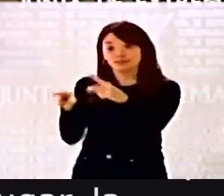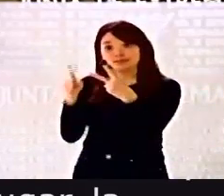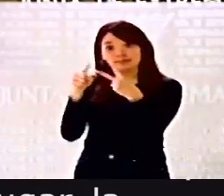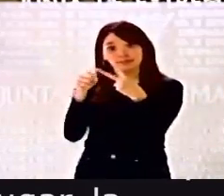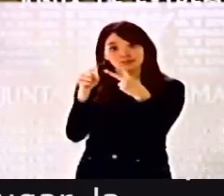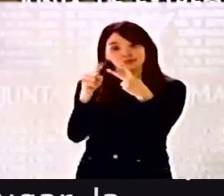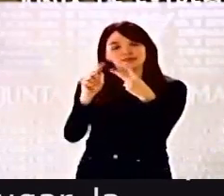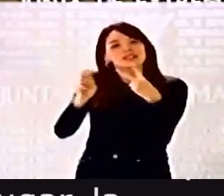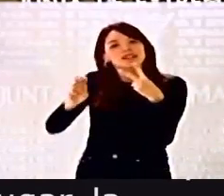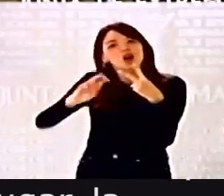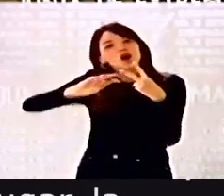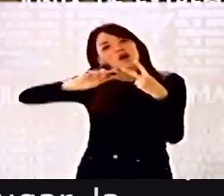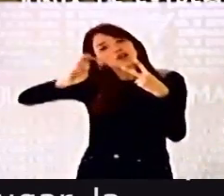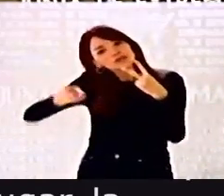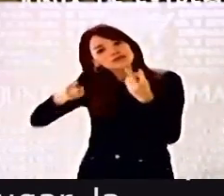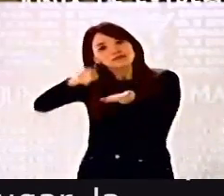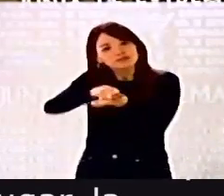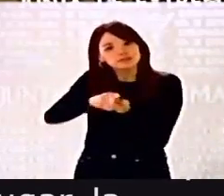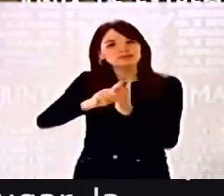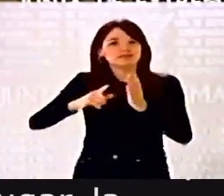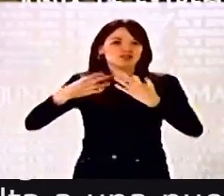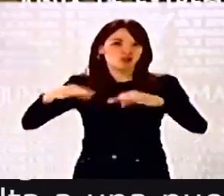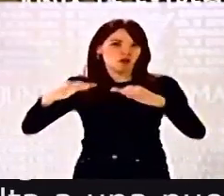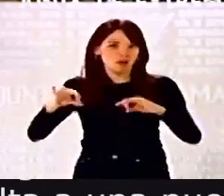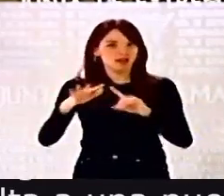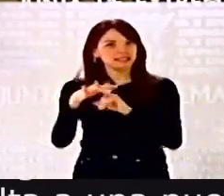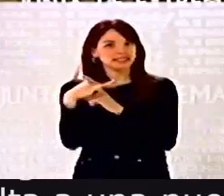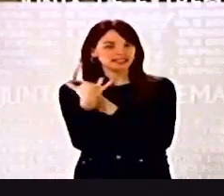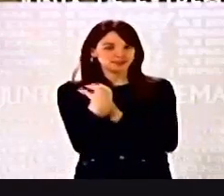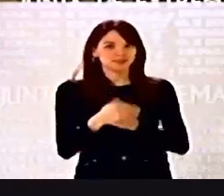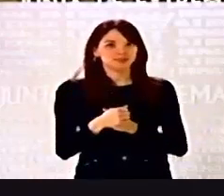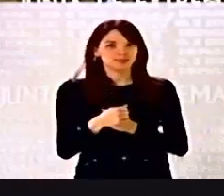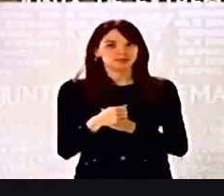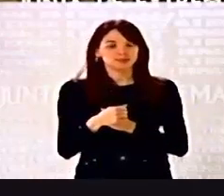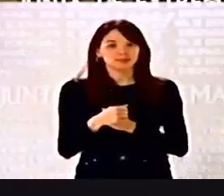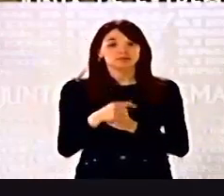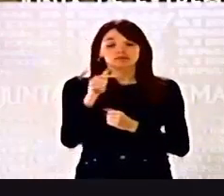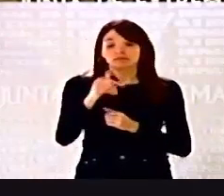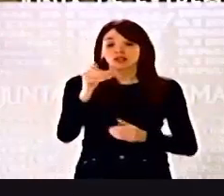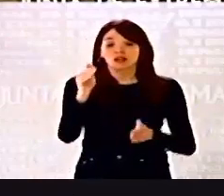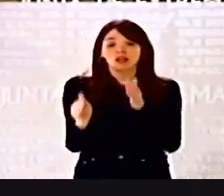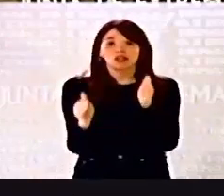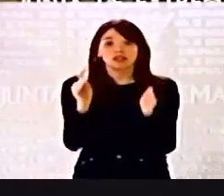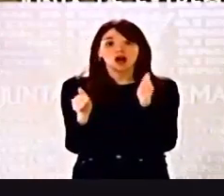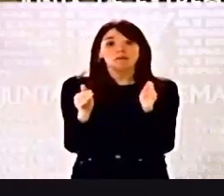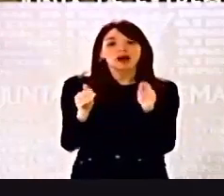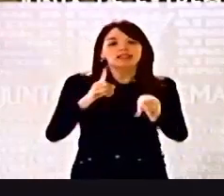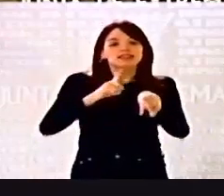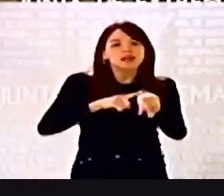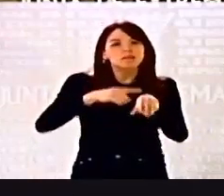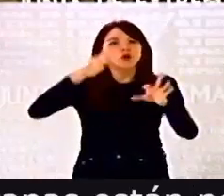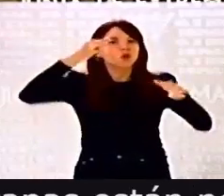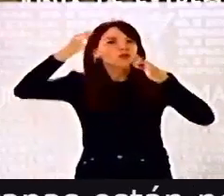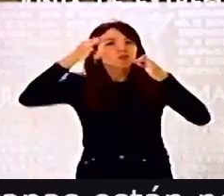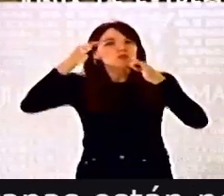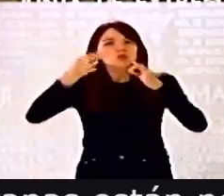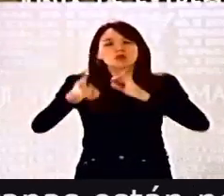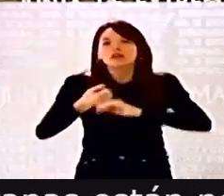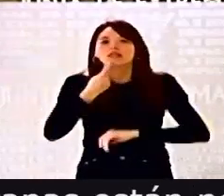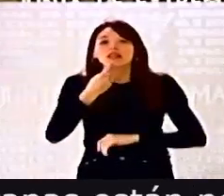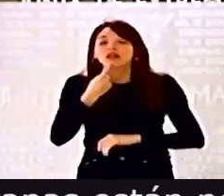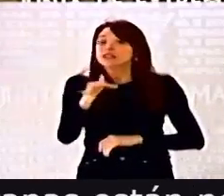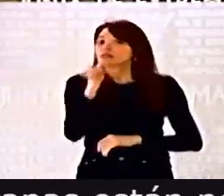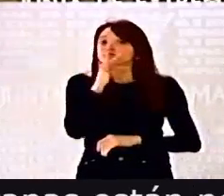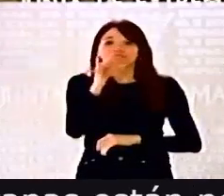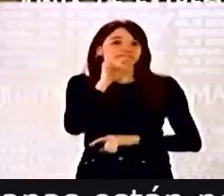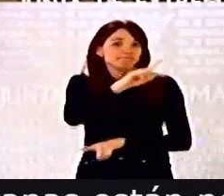una nueva normalidad. Los tiempos y las condiciones concretas de estas etapas están por definir en función de la evolución del